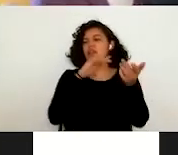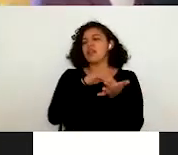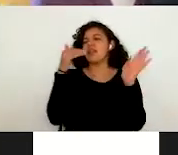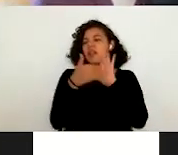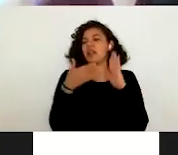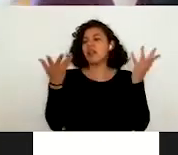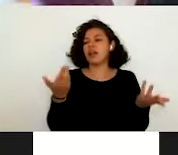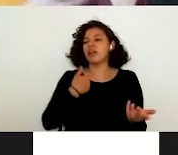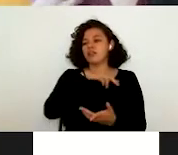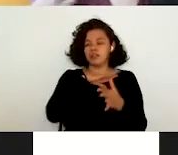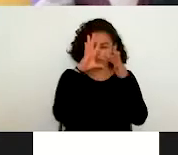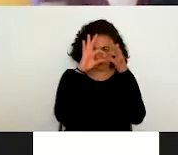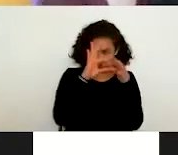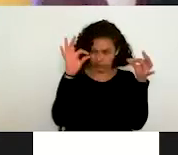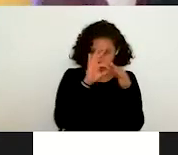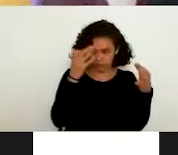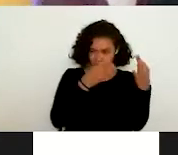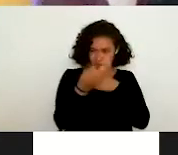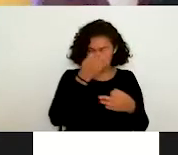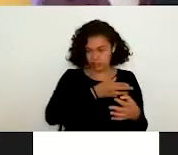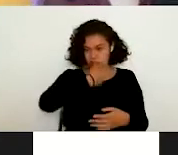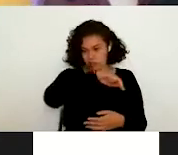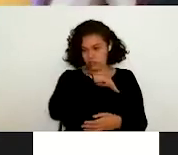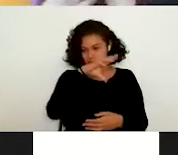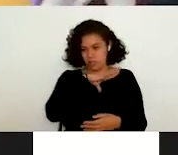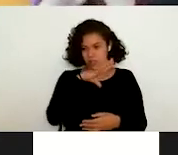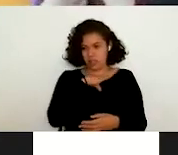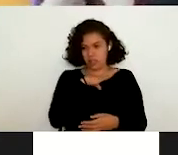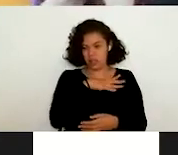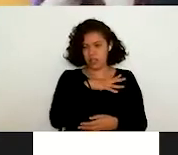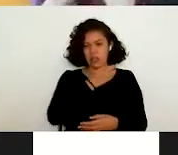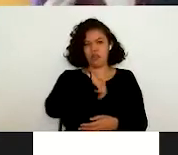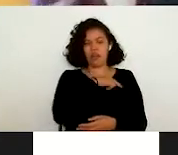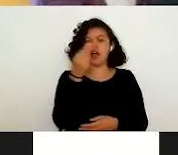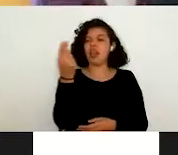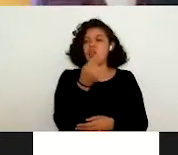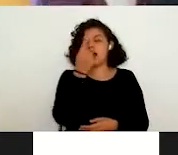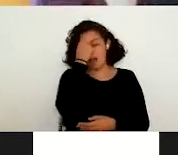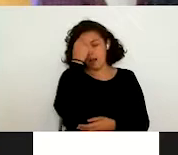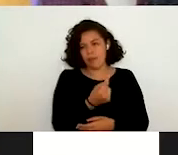ir describiendo todo aquello que vamos a tener o que vamos a necesitar para ir